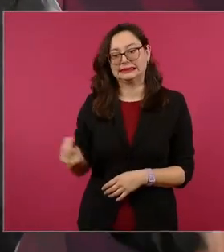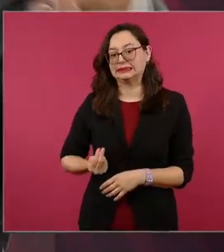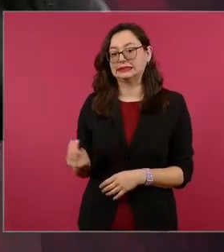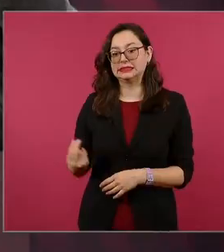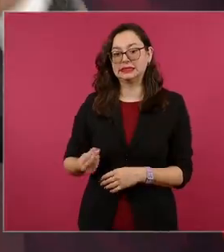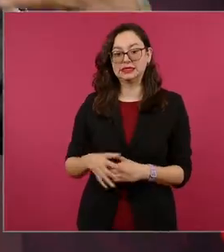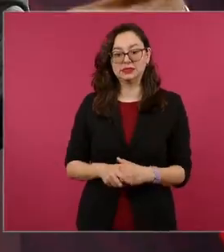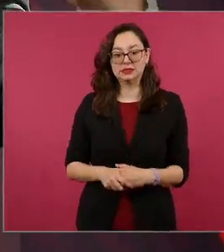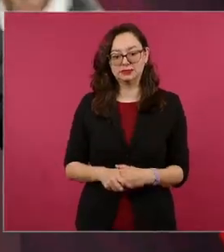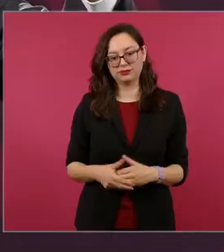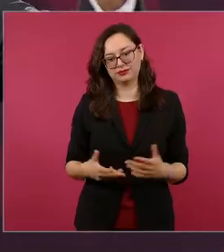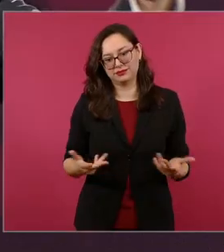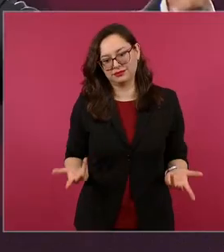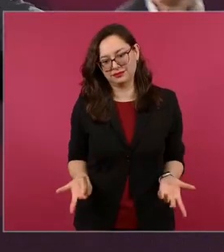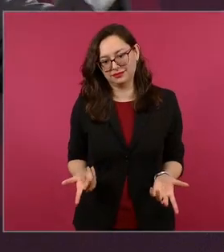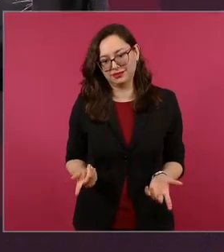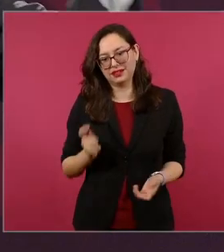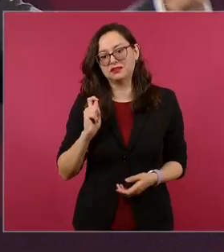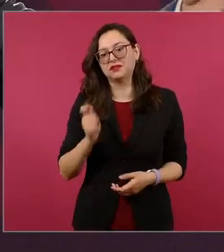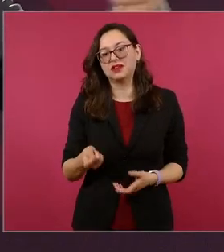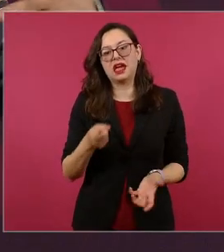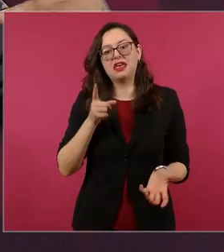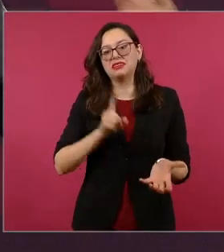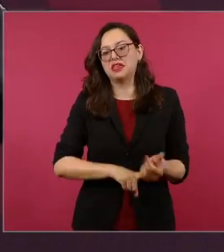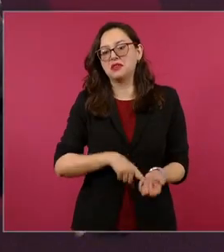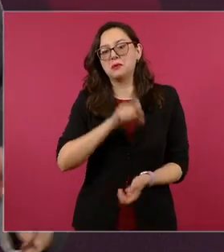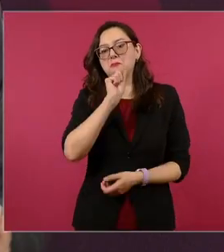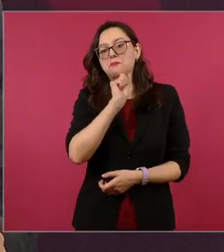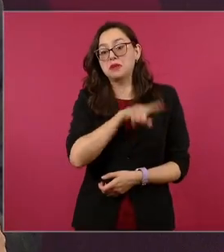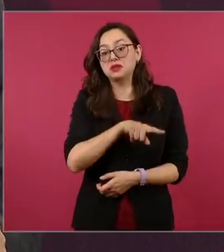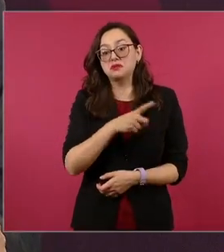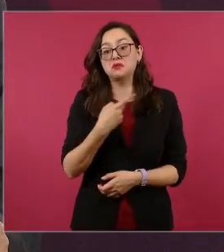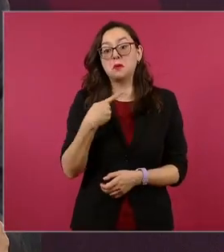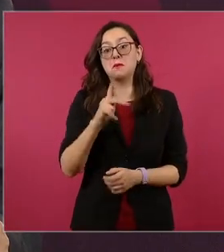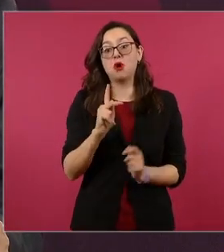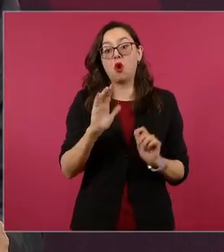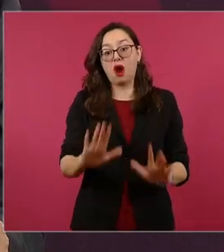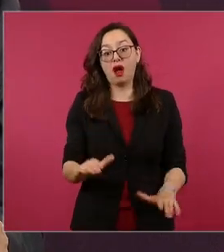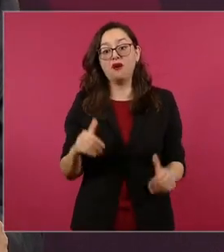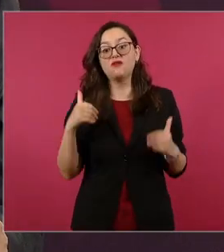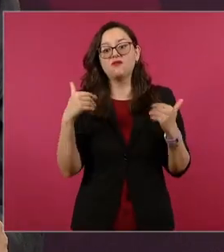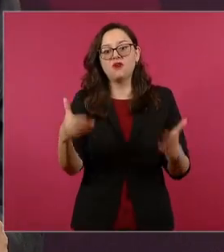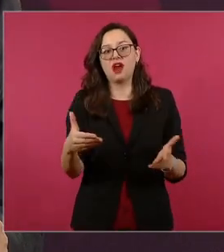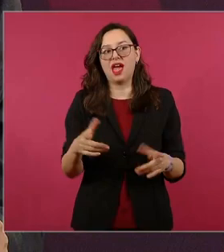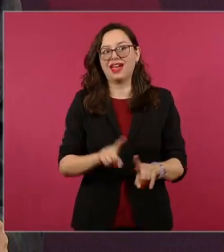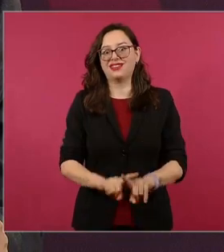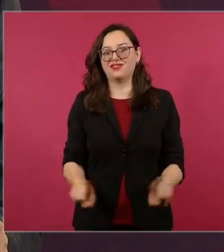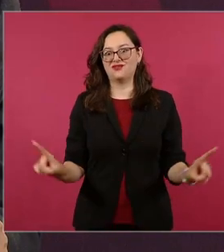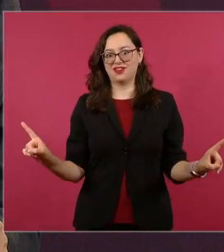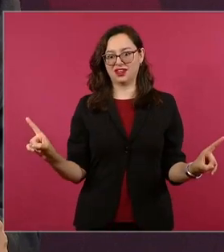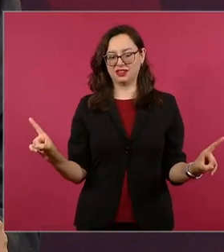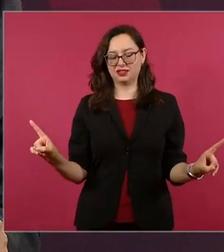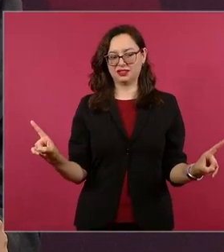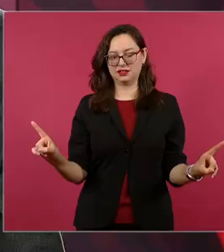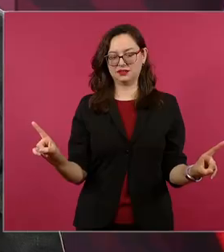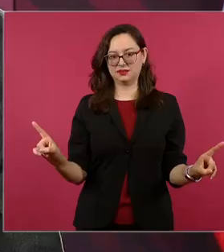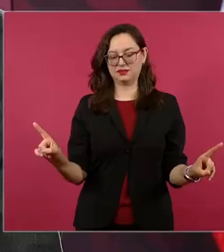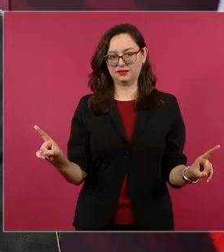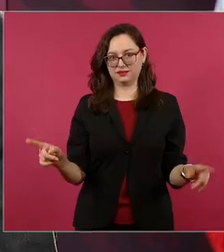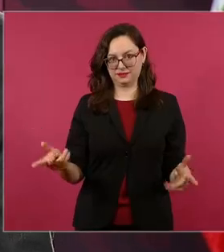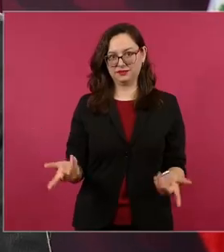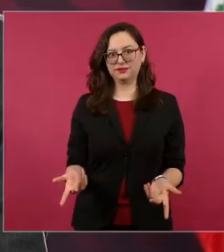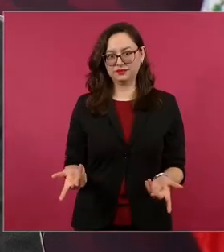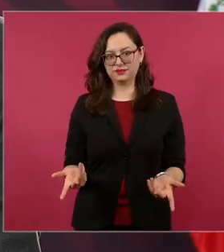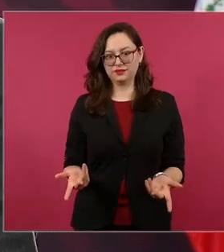Era gatopardismo, eso que consiste en que las cosas en apariencia cambian para seguir igual.